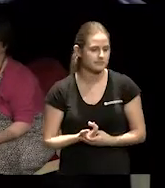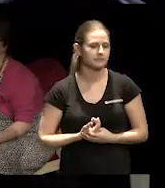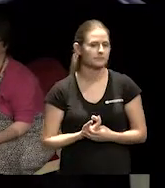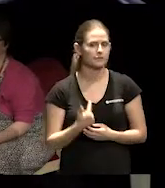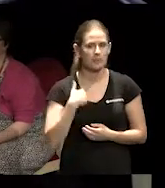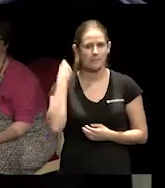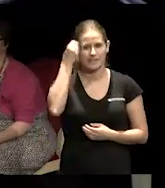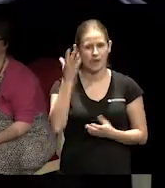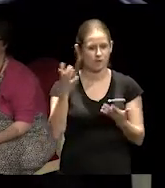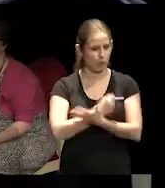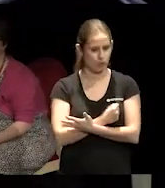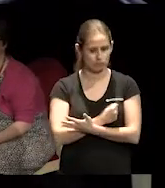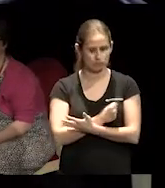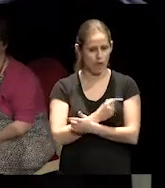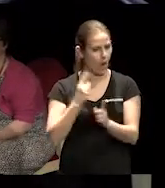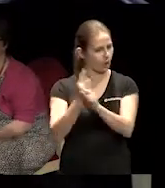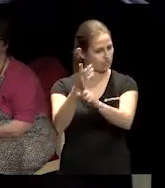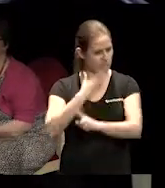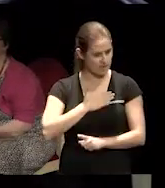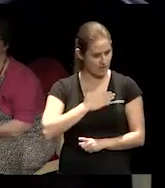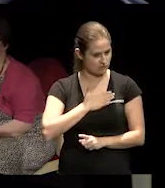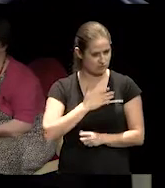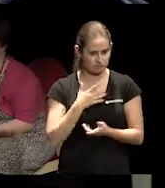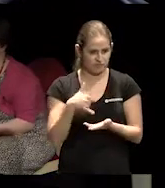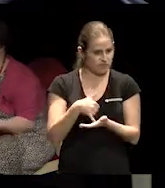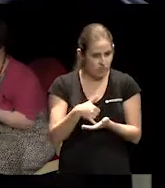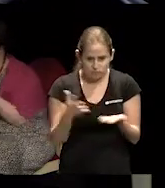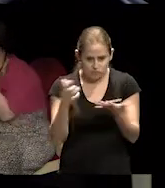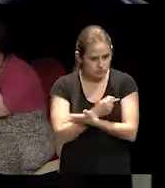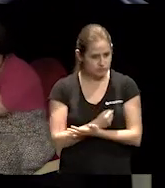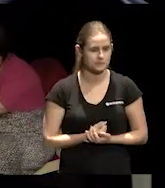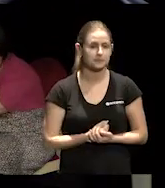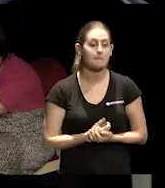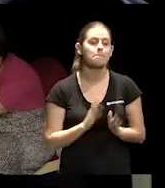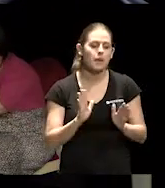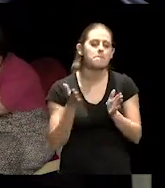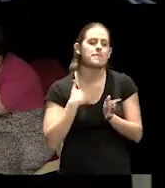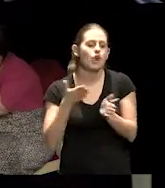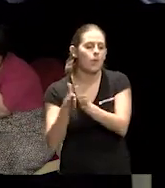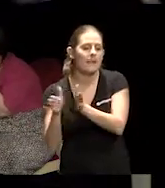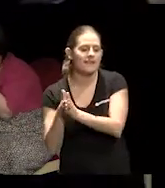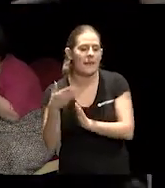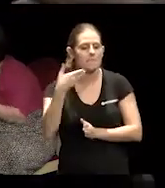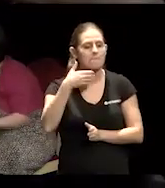mi contra, ¿no? Sin embargo, sí tenía a mi compañera Beatrice, que es esa señora que veis